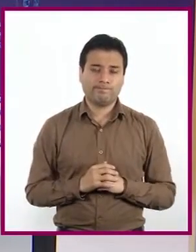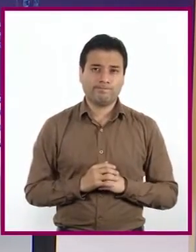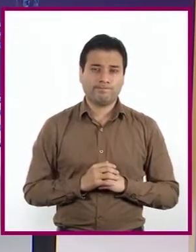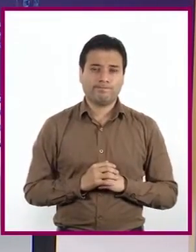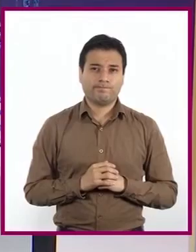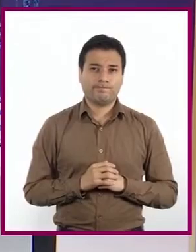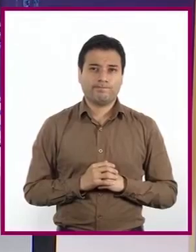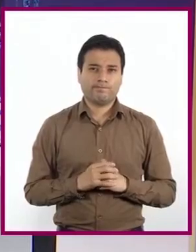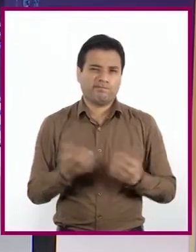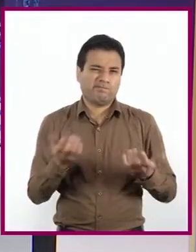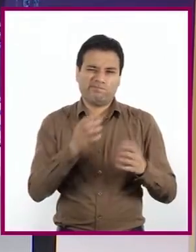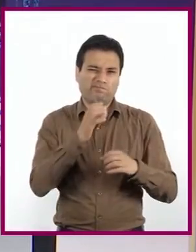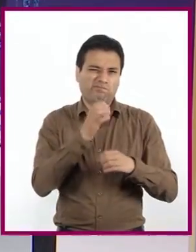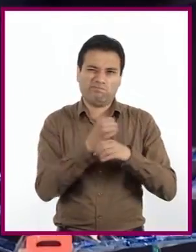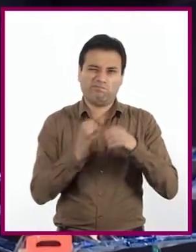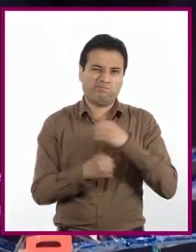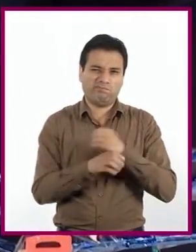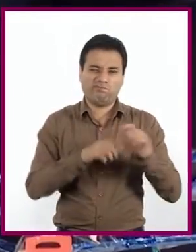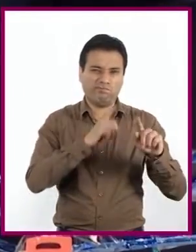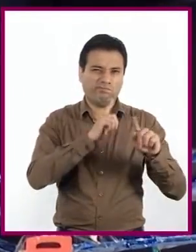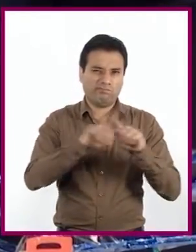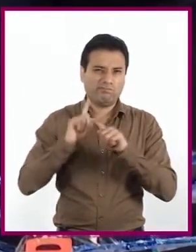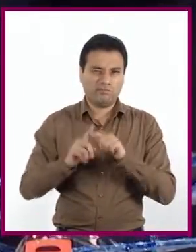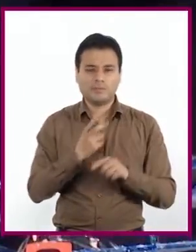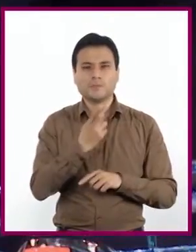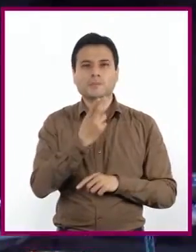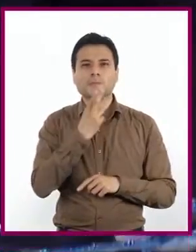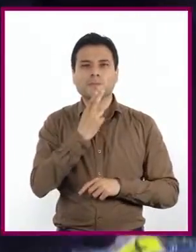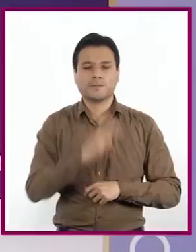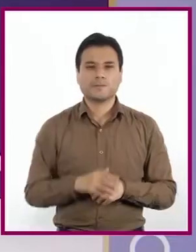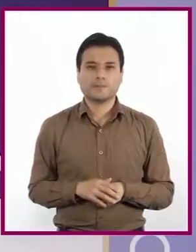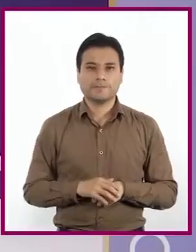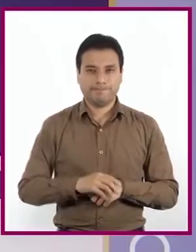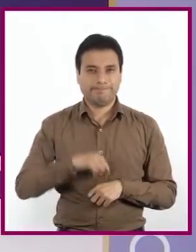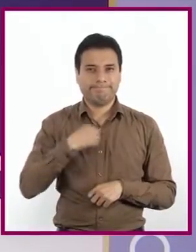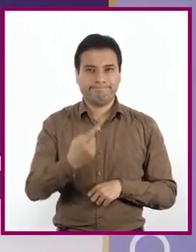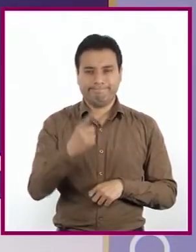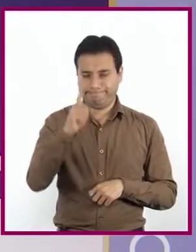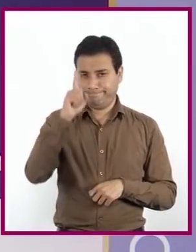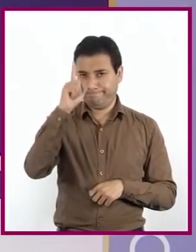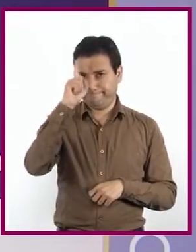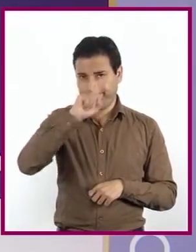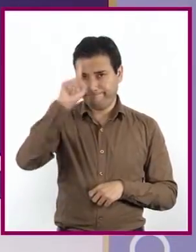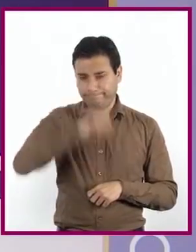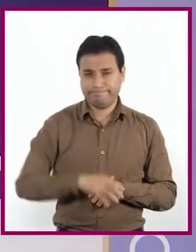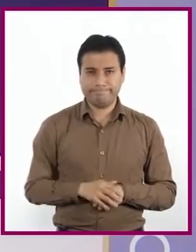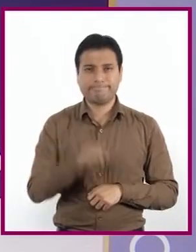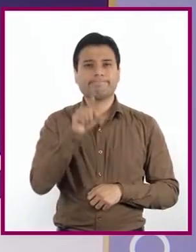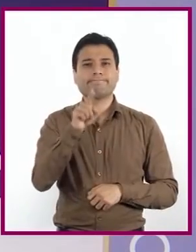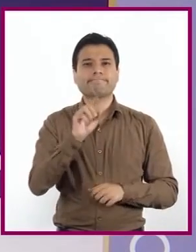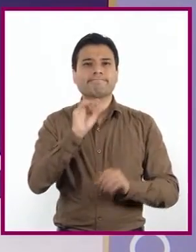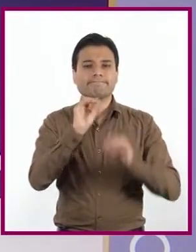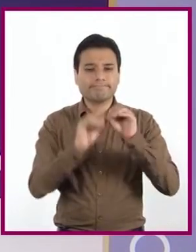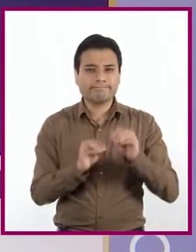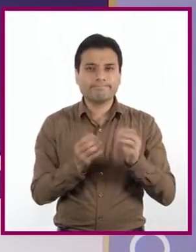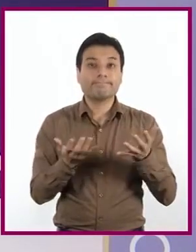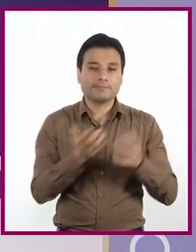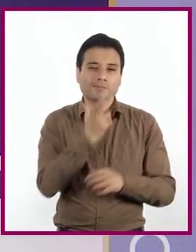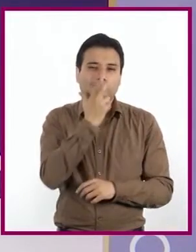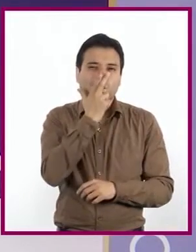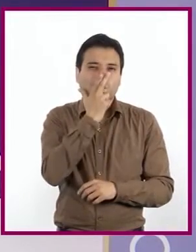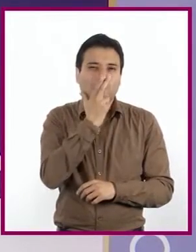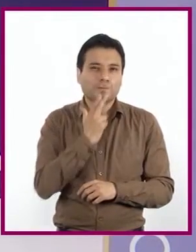con material que tengan a la mano. Les recomendamos construir sus modelos con las golosinas que más les